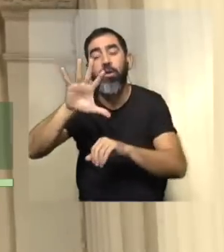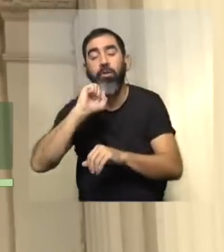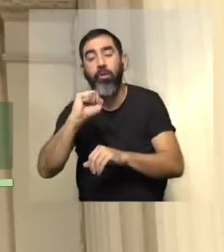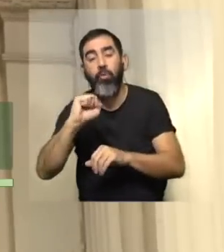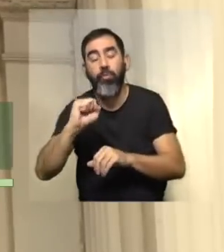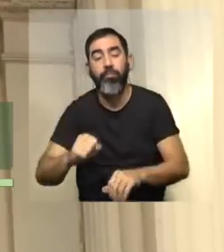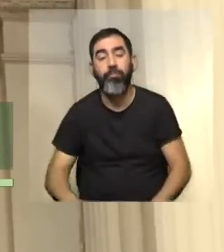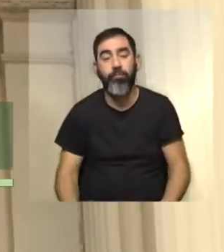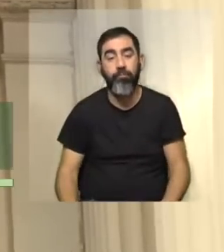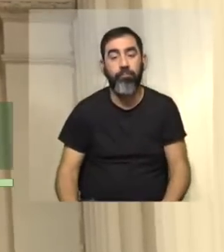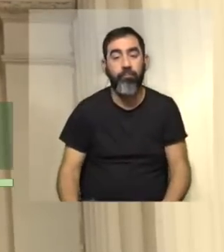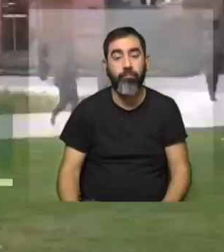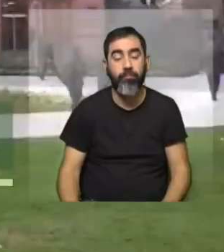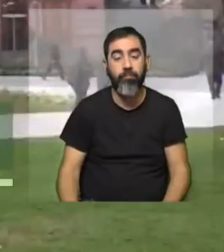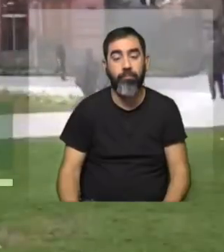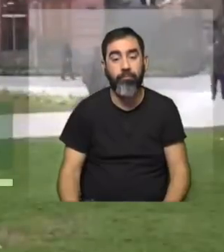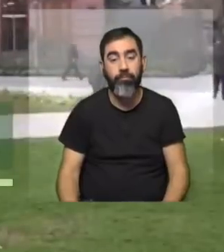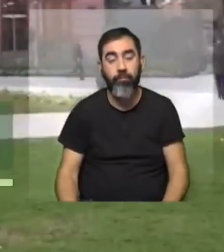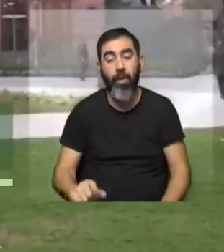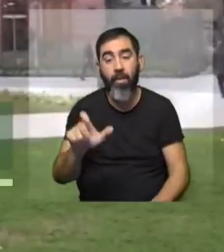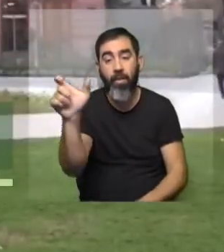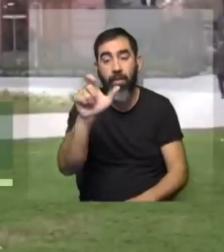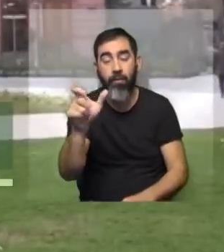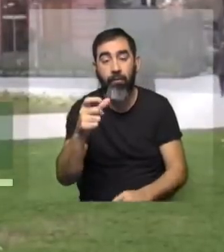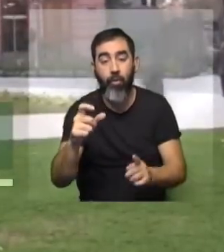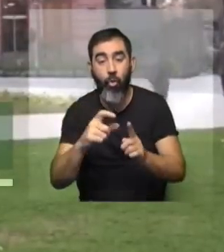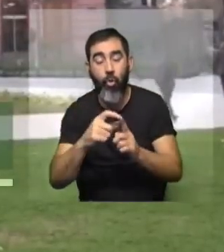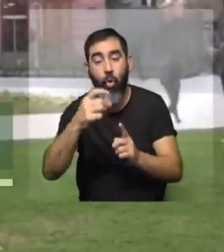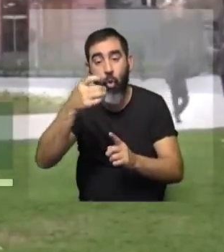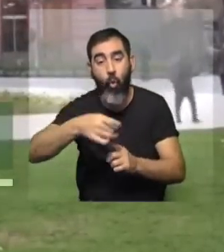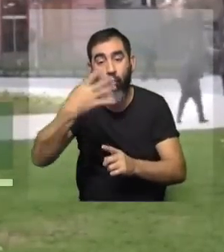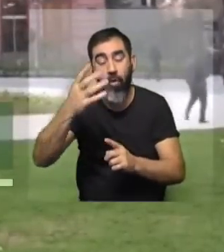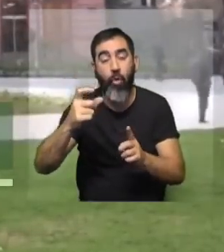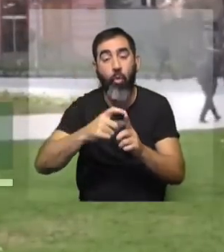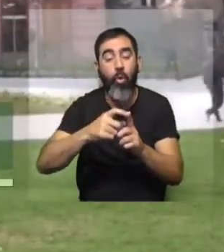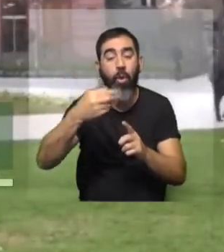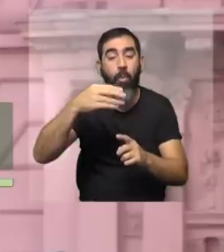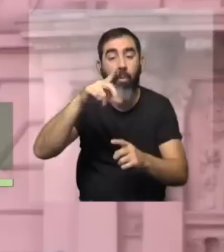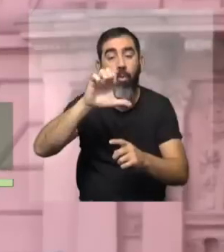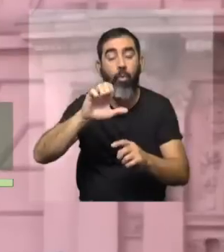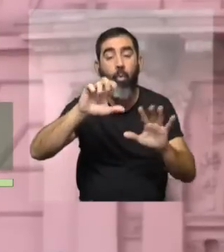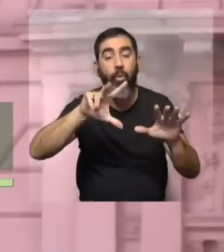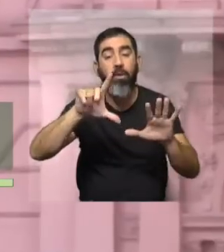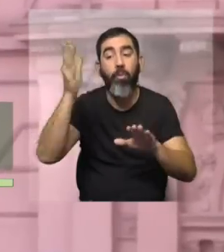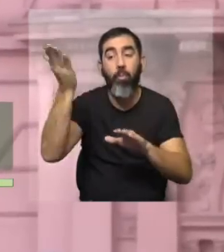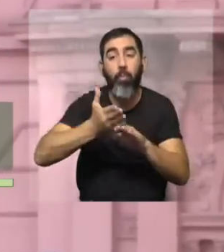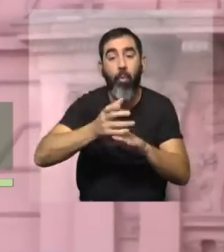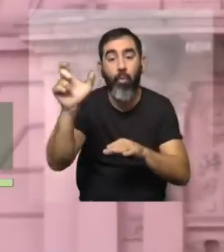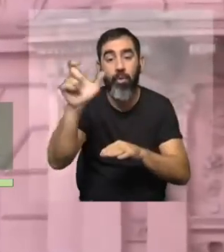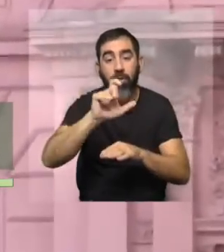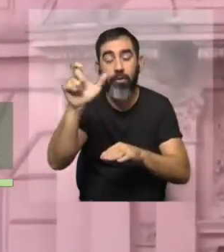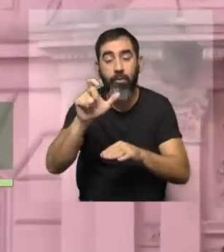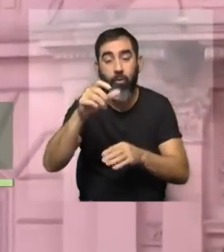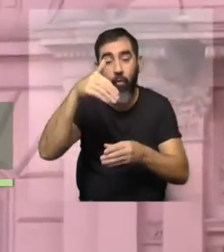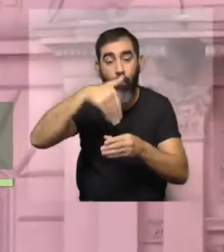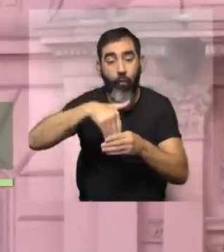por unidad a estos valores La Brecha entre la cotización oficial y el denominado dólar blue es del 87% y tras los